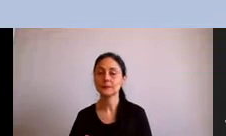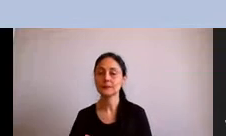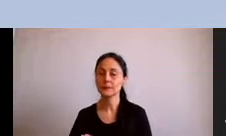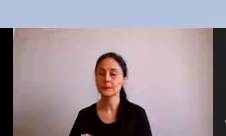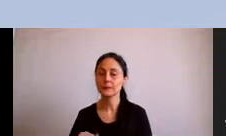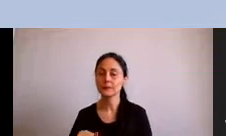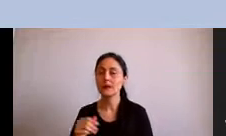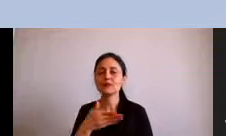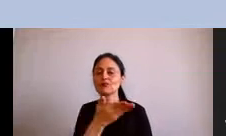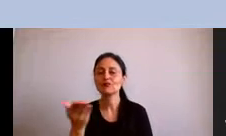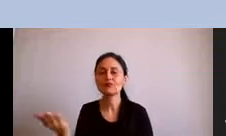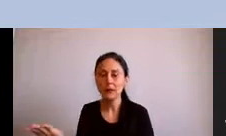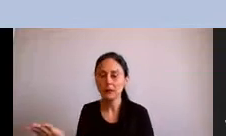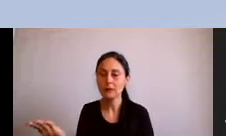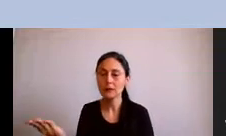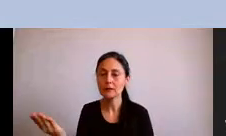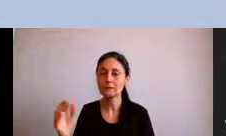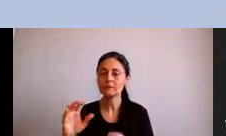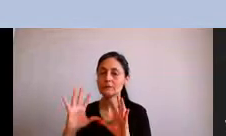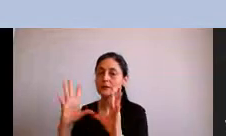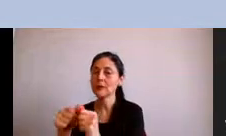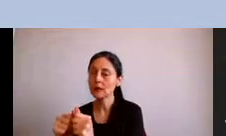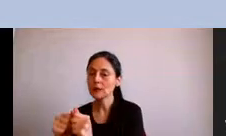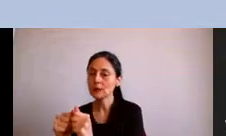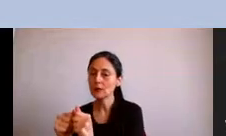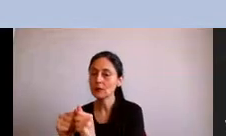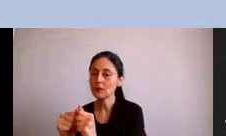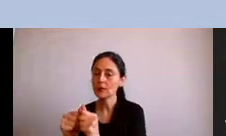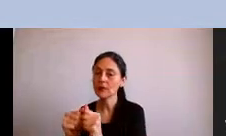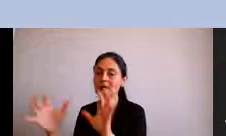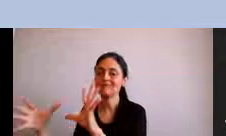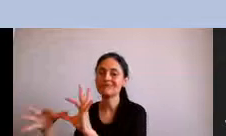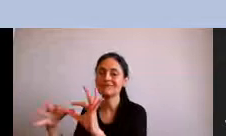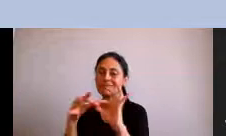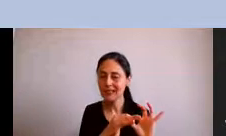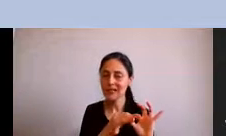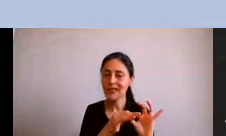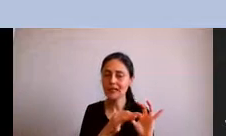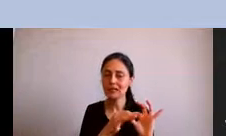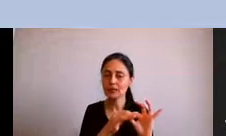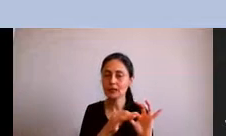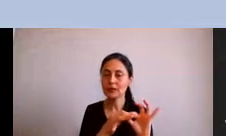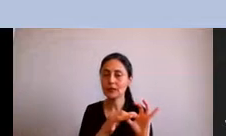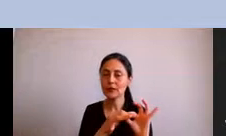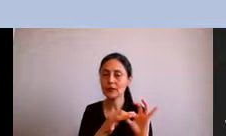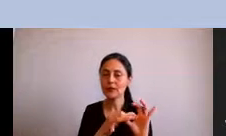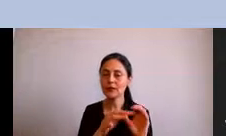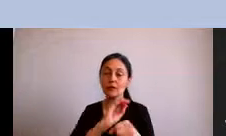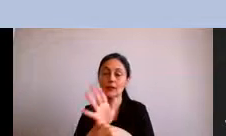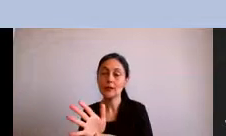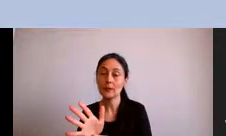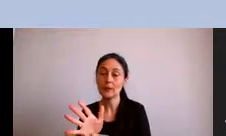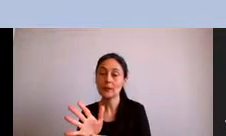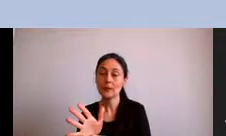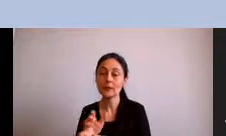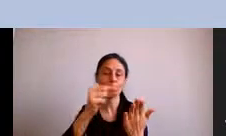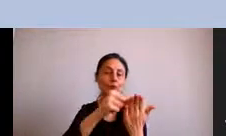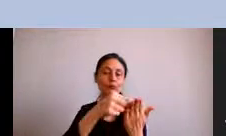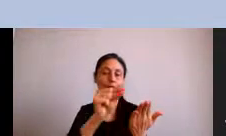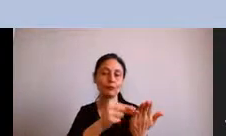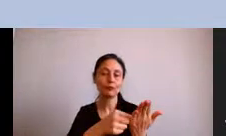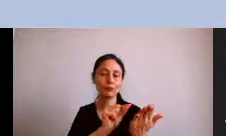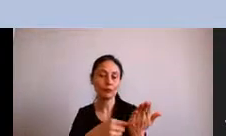familiar relacionado, y lamentablemente no es relacionado con la pandemia, habrá sido notificado por un examen de PCR, y así como les hablaba